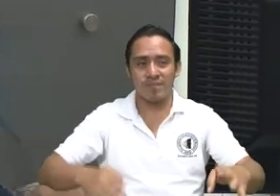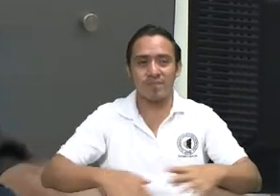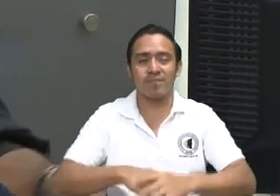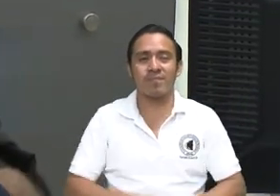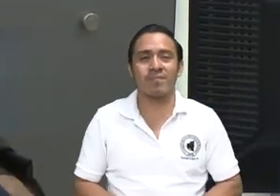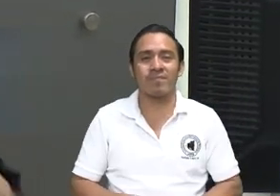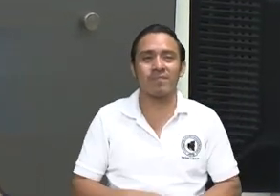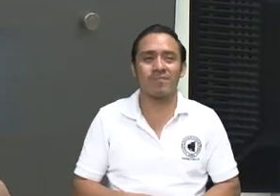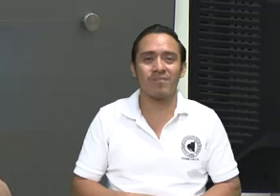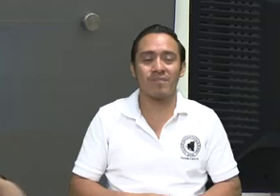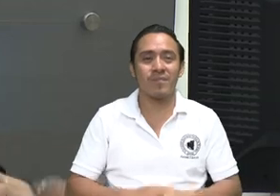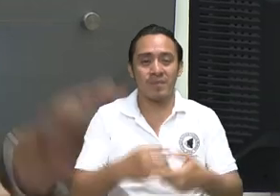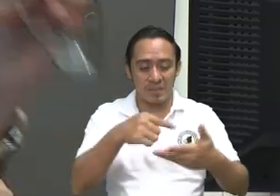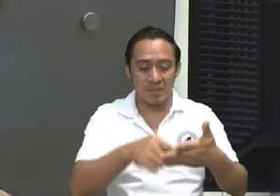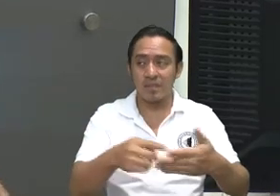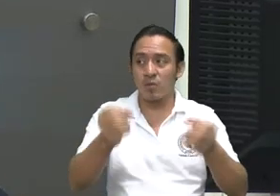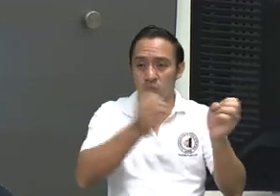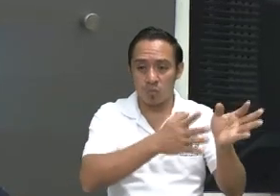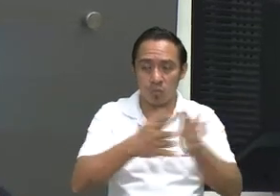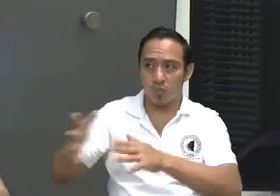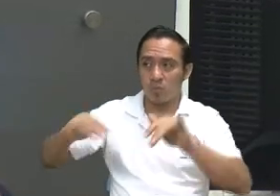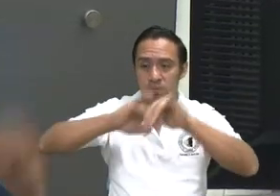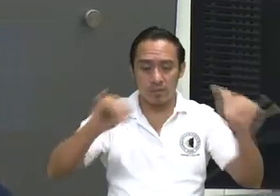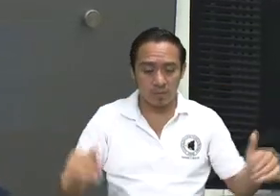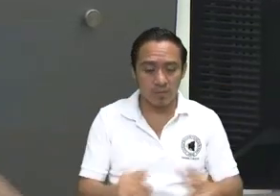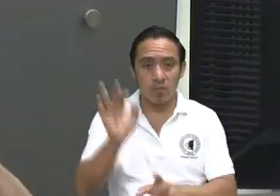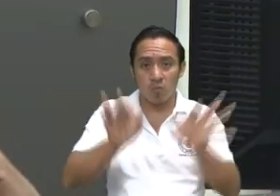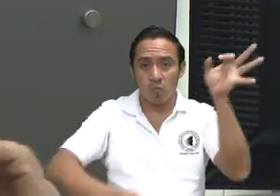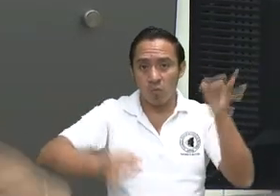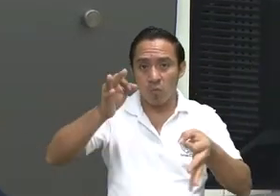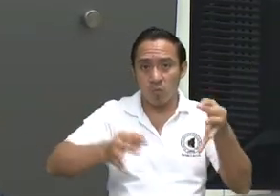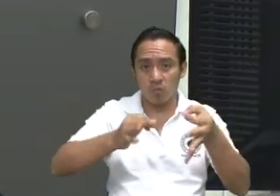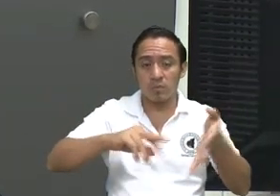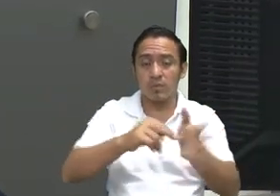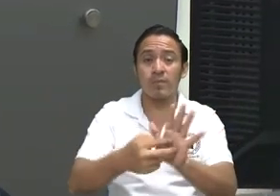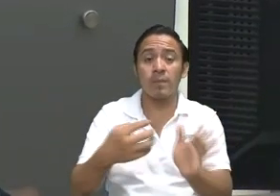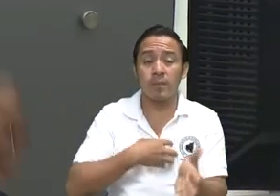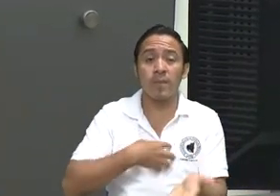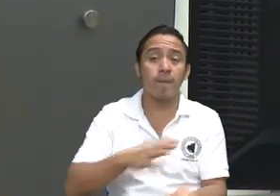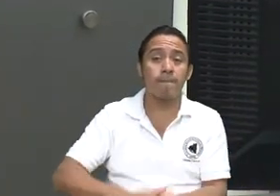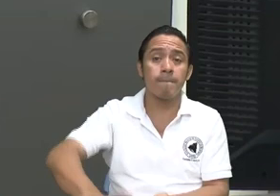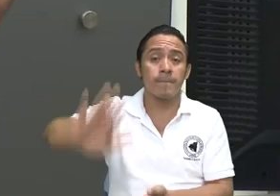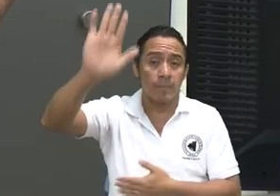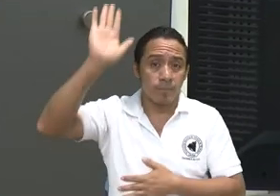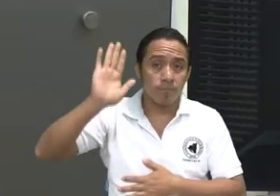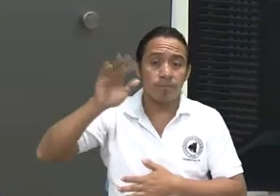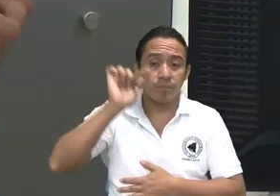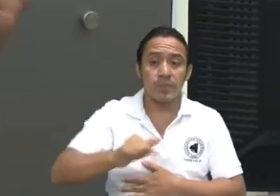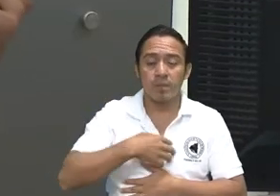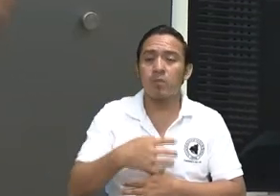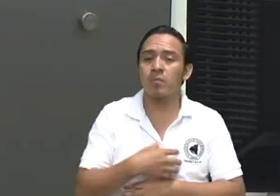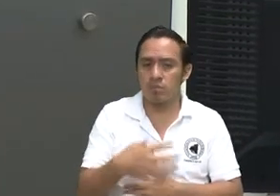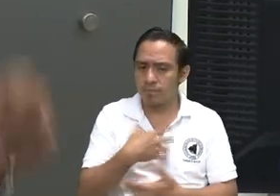el establecimiento de un orden internacional justo son compromisos irrenunciables de la